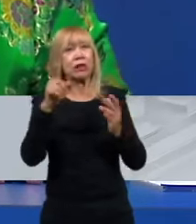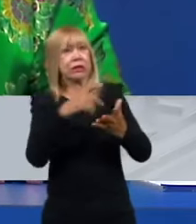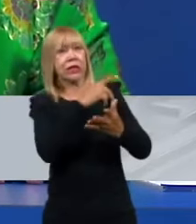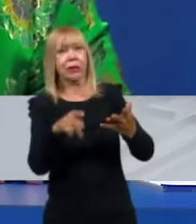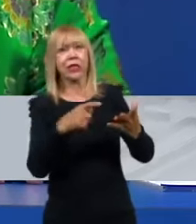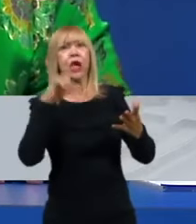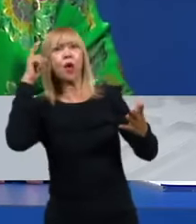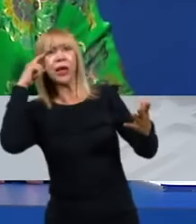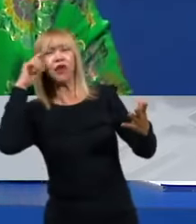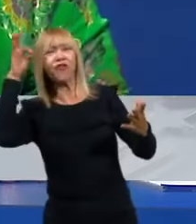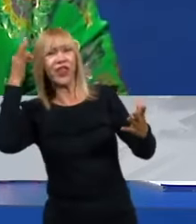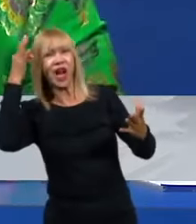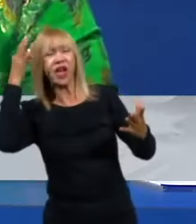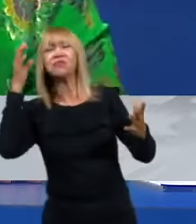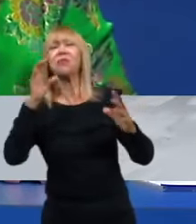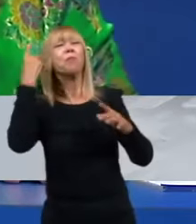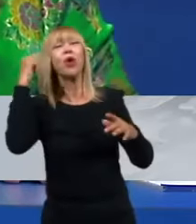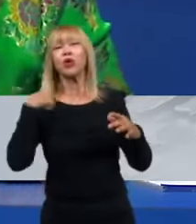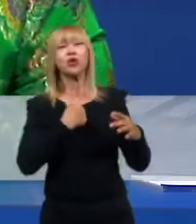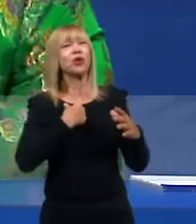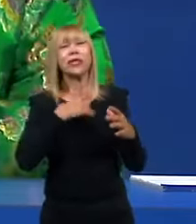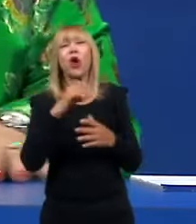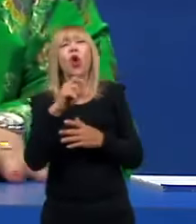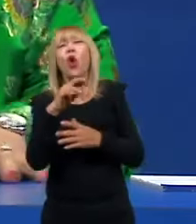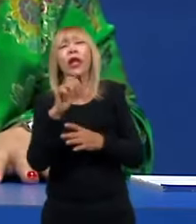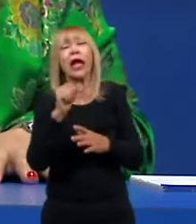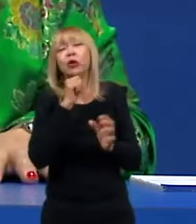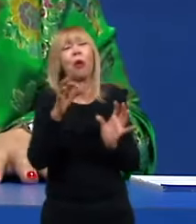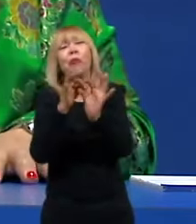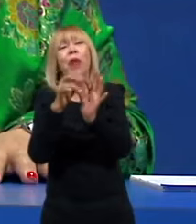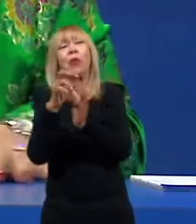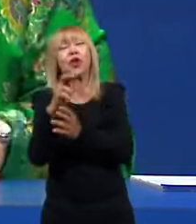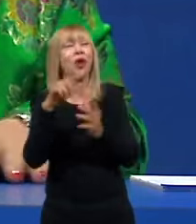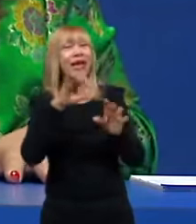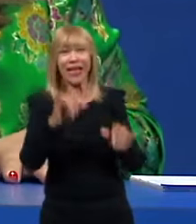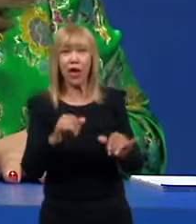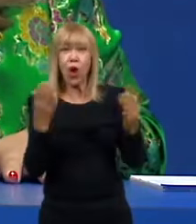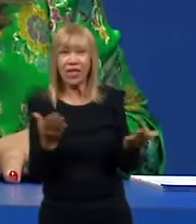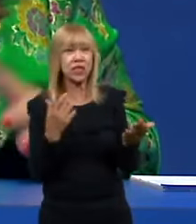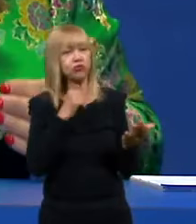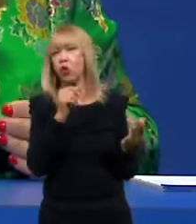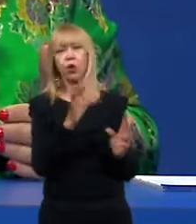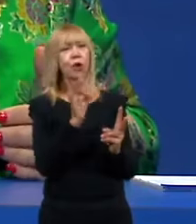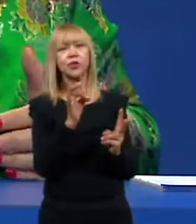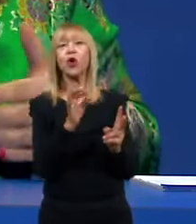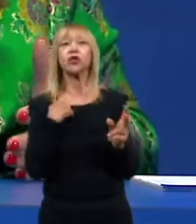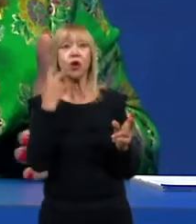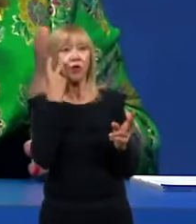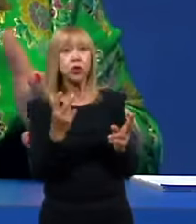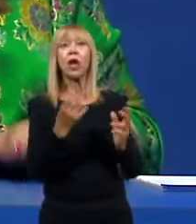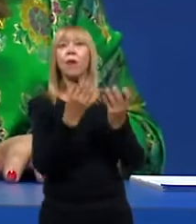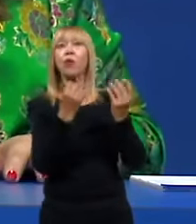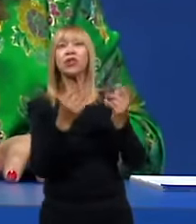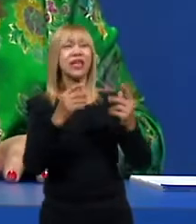recibimos del gobierno federal simplemente por ser una colonia. Así que quedarnos como un territorio como estamos no es una opción. Y lo he visto yo en las